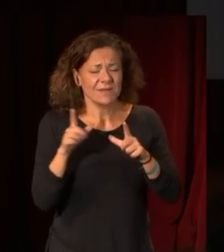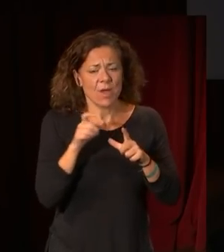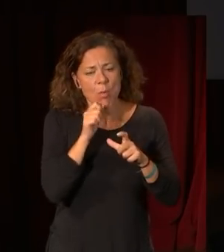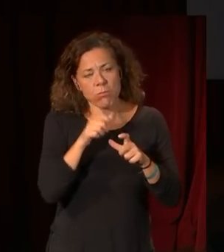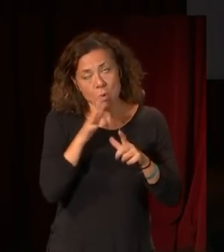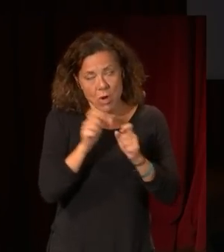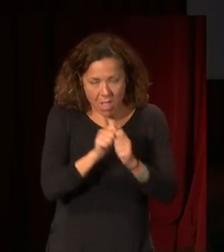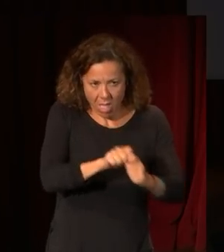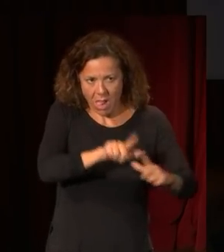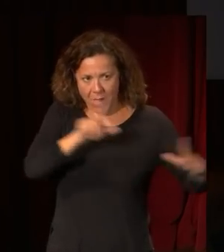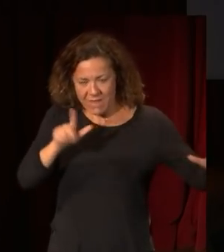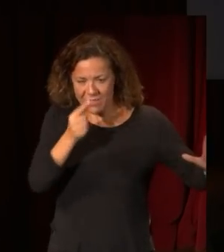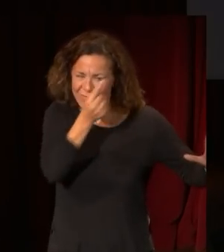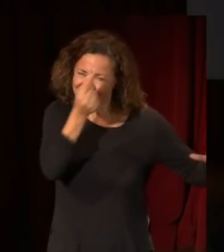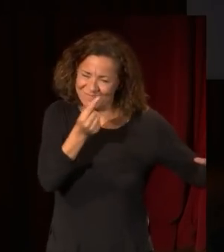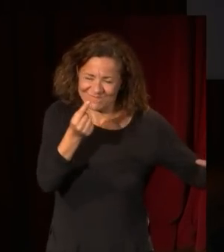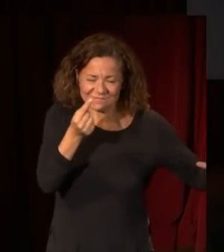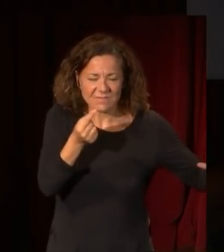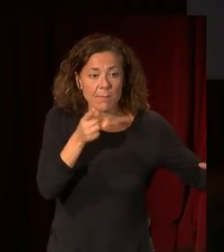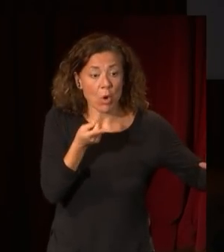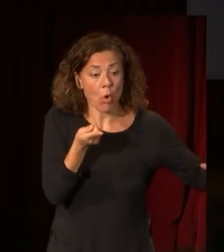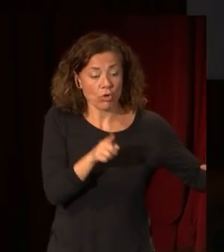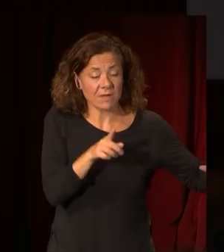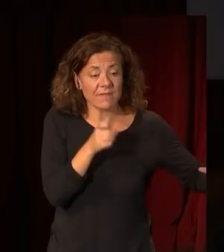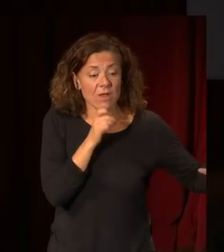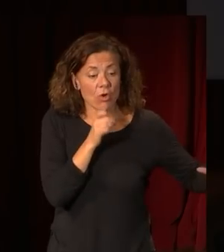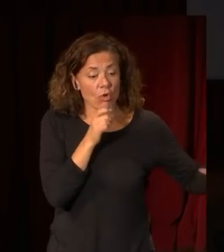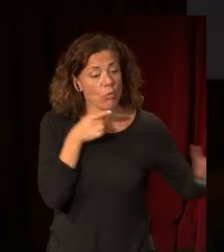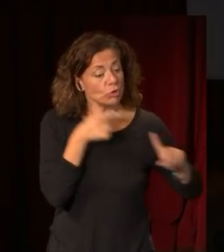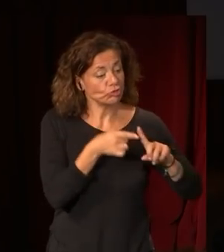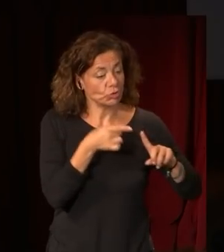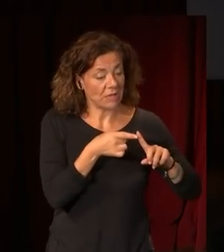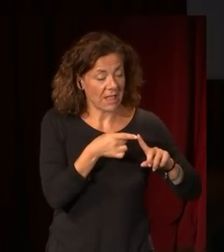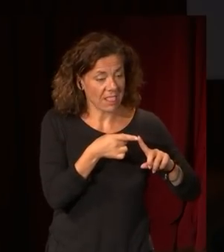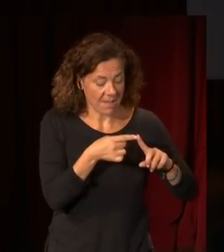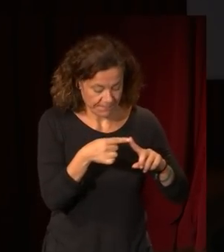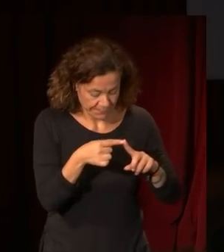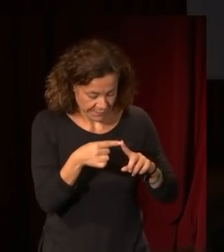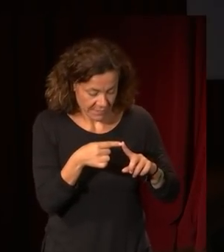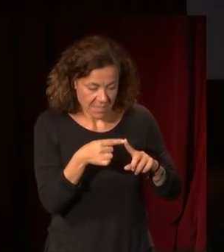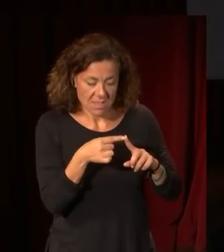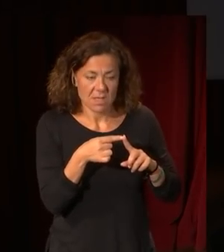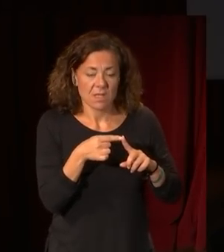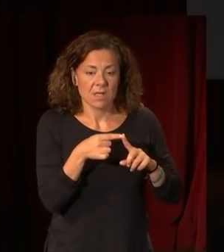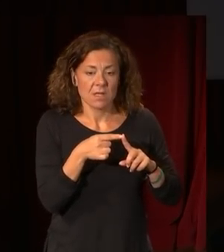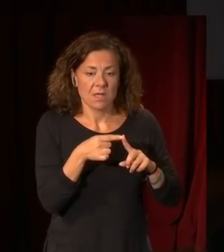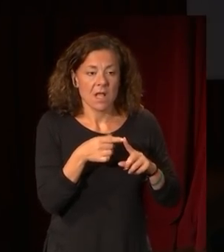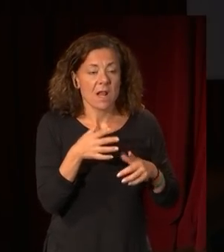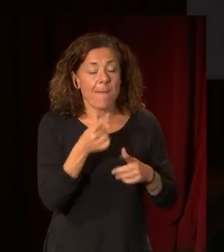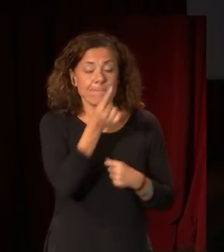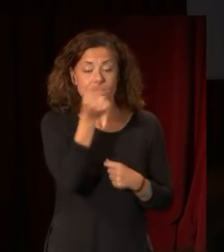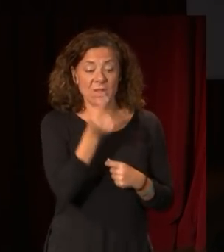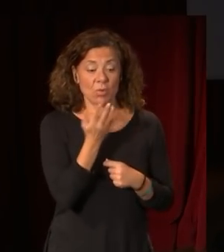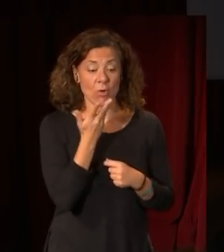la ampliación de las imágenes otra vez como utiliza en este caso el el dorado la